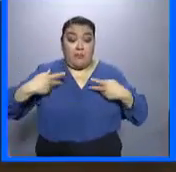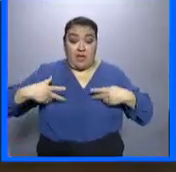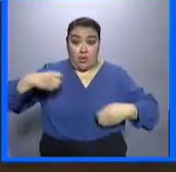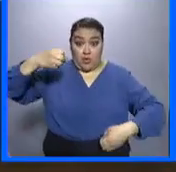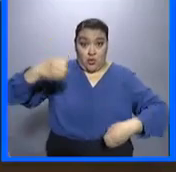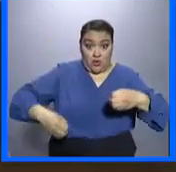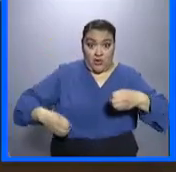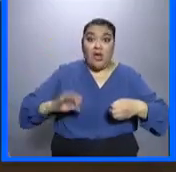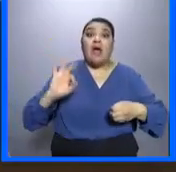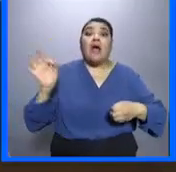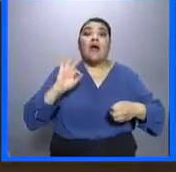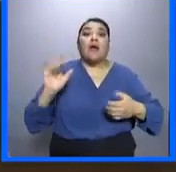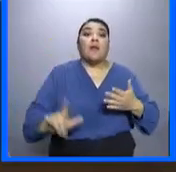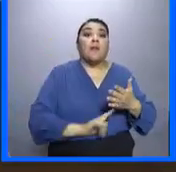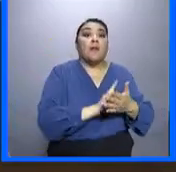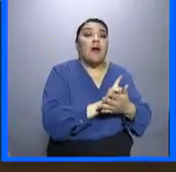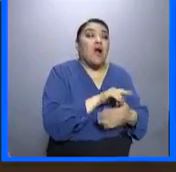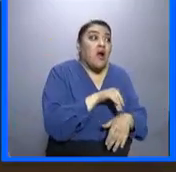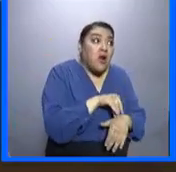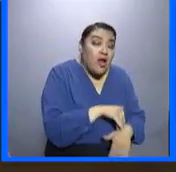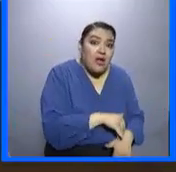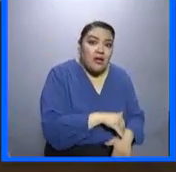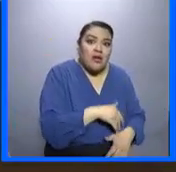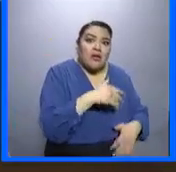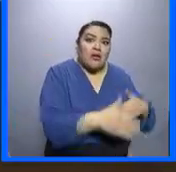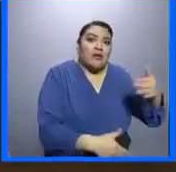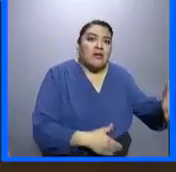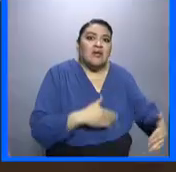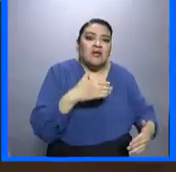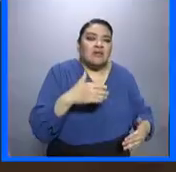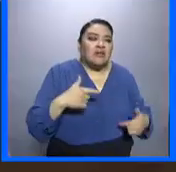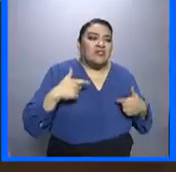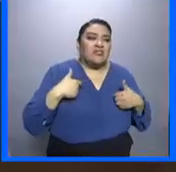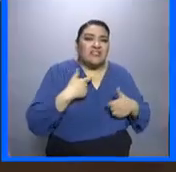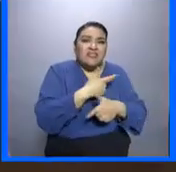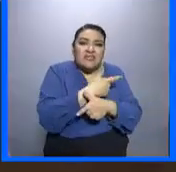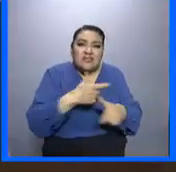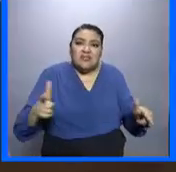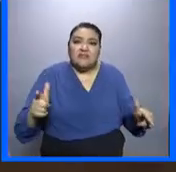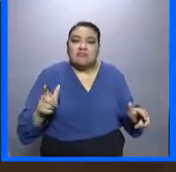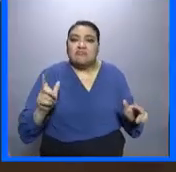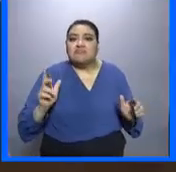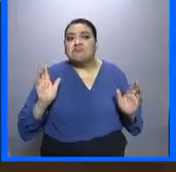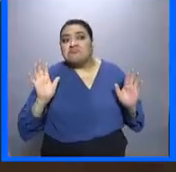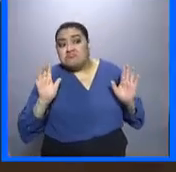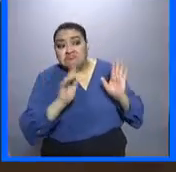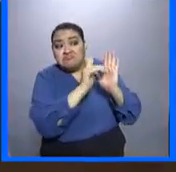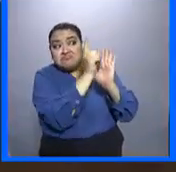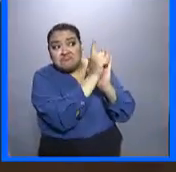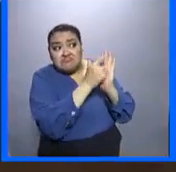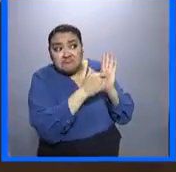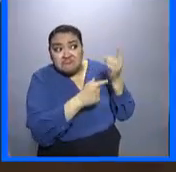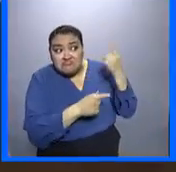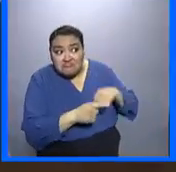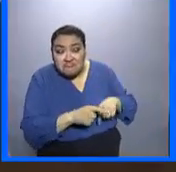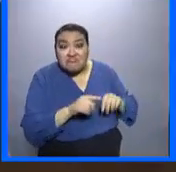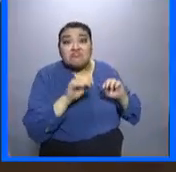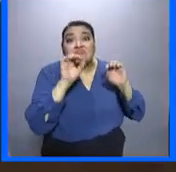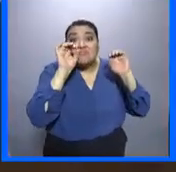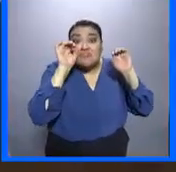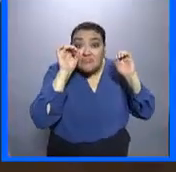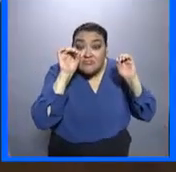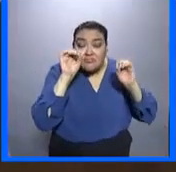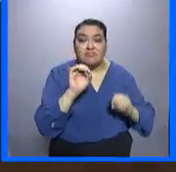ser esclavos de la ley y eso permitirnos una libertad por el origen de las normas jurídicas o, y aquí